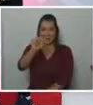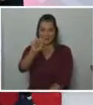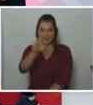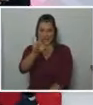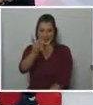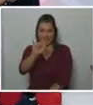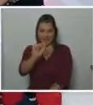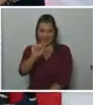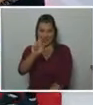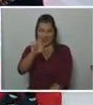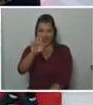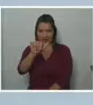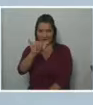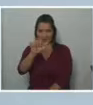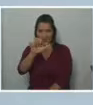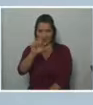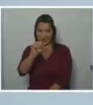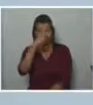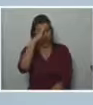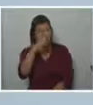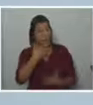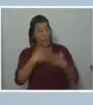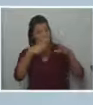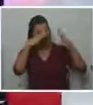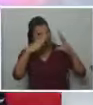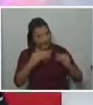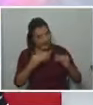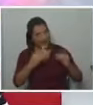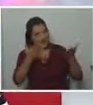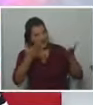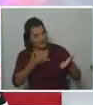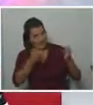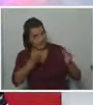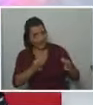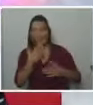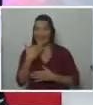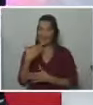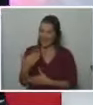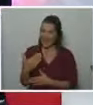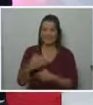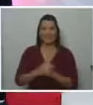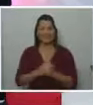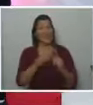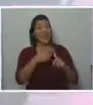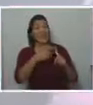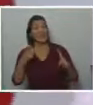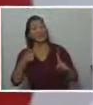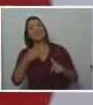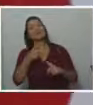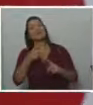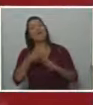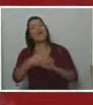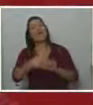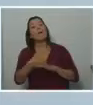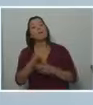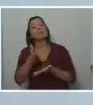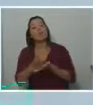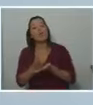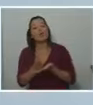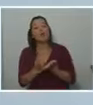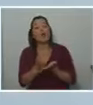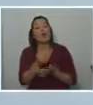está, doña María? Muy buenas tardes. Bien, buenas Permítame tardes. Saludarla. Gracias. Sí, desde Puerto Viejo, ¿cierto? Sarapiquí.